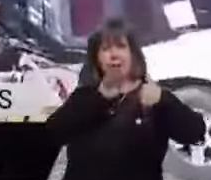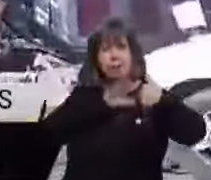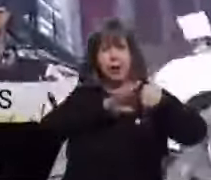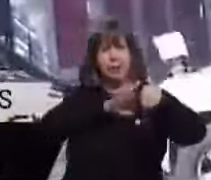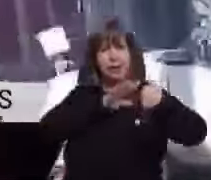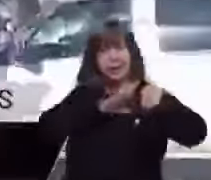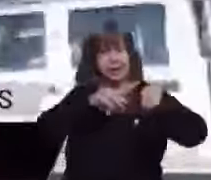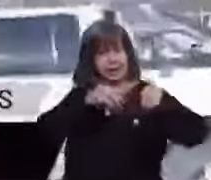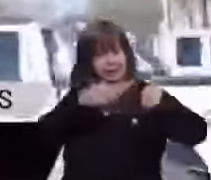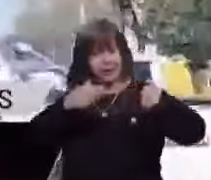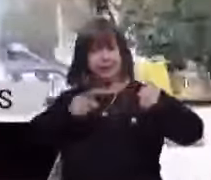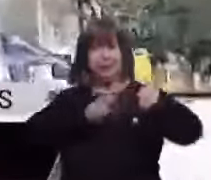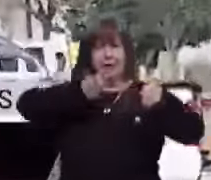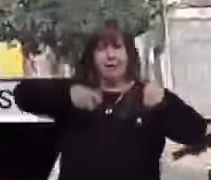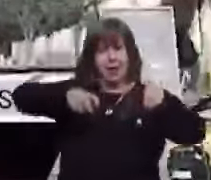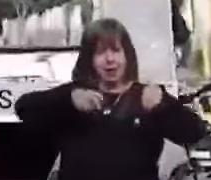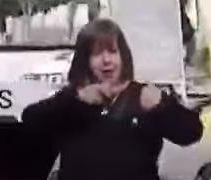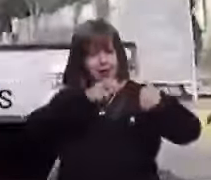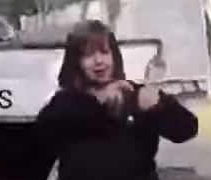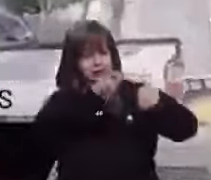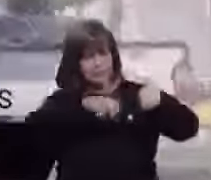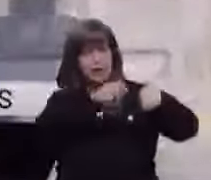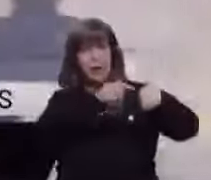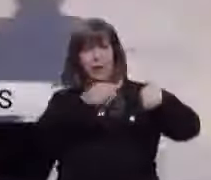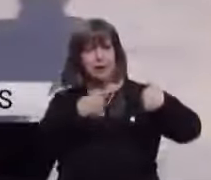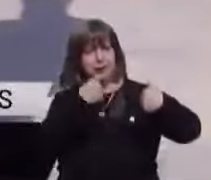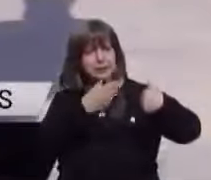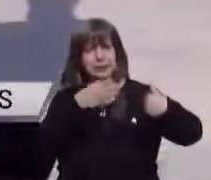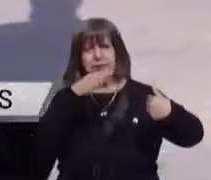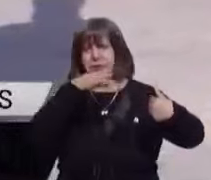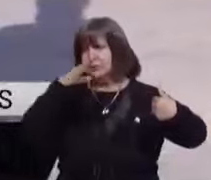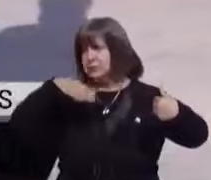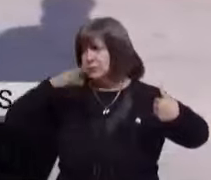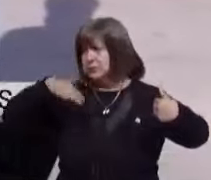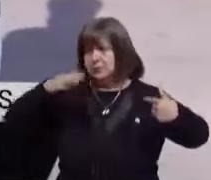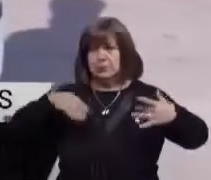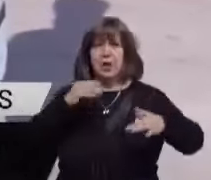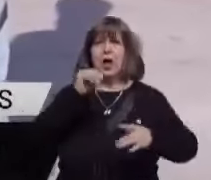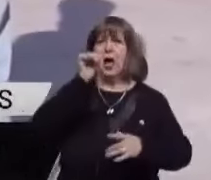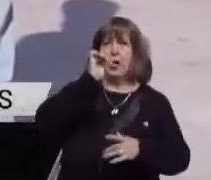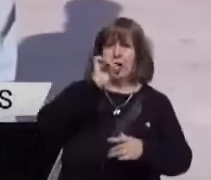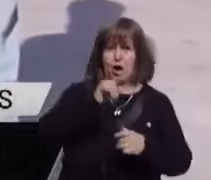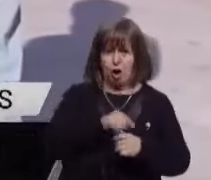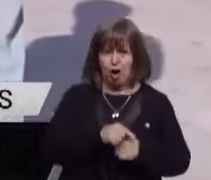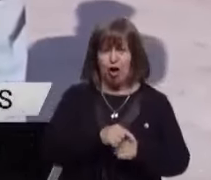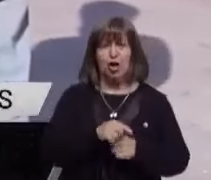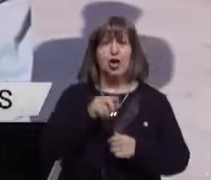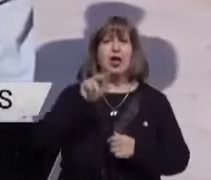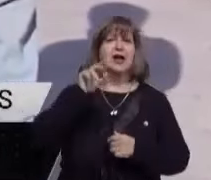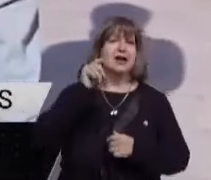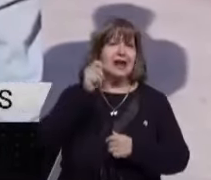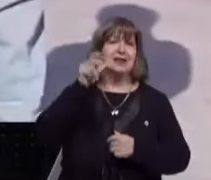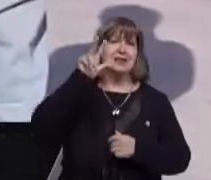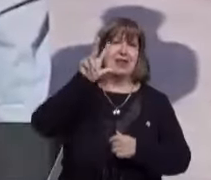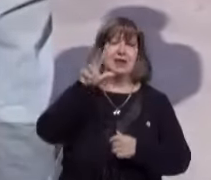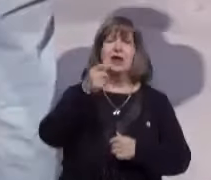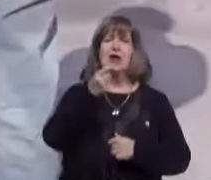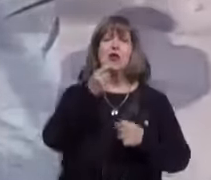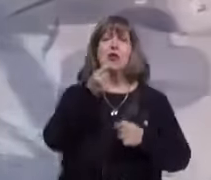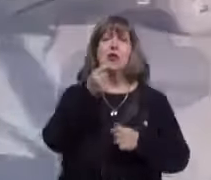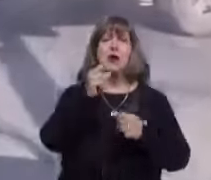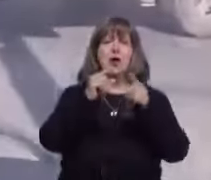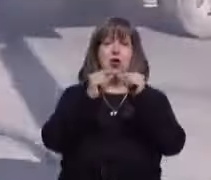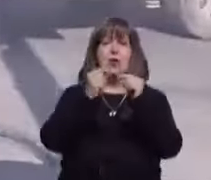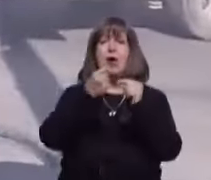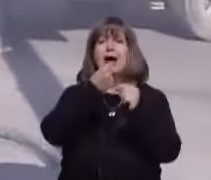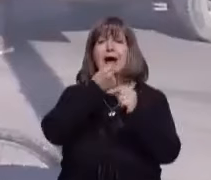situación verdaderamente muy grave que no pasó a mayores, pero que pudo terminar en una verdadera tragedia. 3 gramos de alcohol en sangre